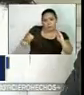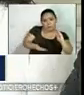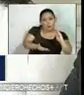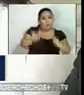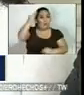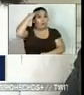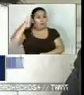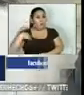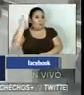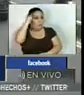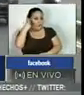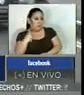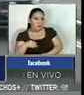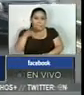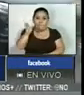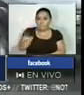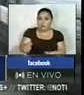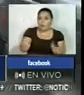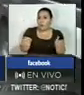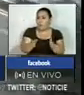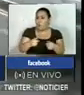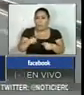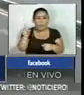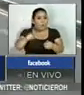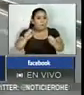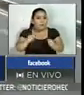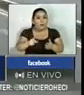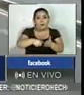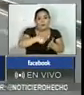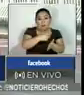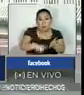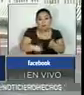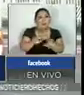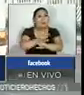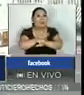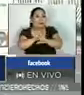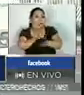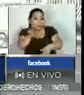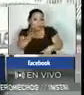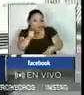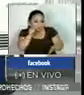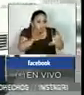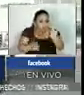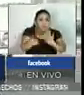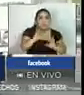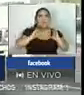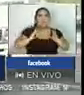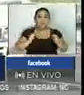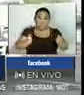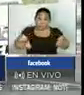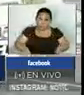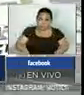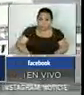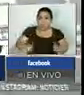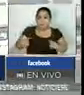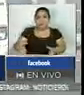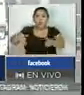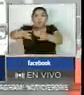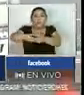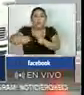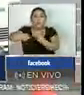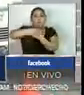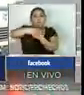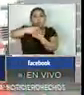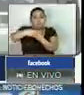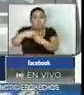enfatizó que el transporte colectivo seguirá sin circular, salvo las unidades avaladas por el gobierno. Y es que ARENA también se